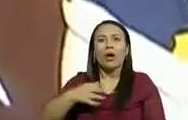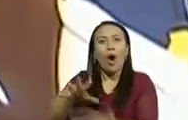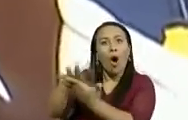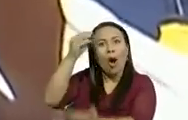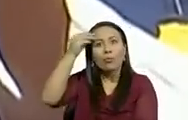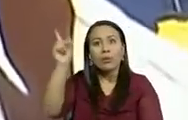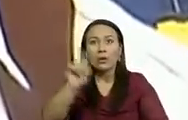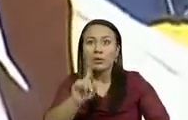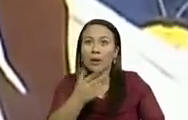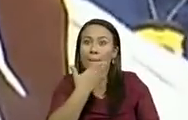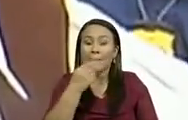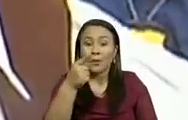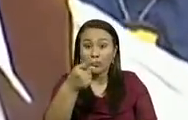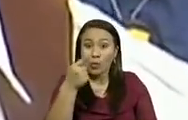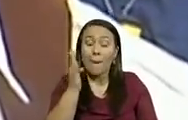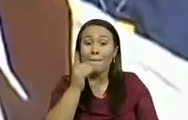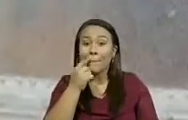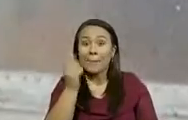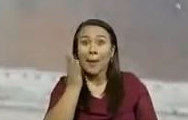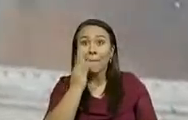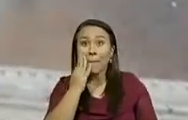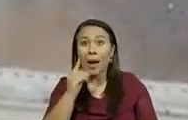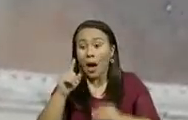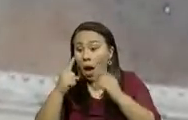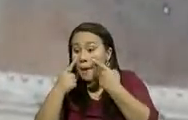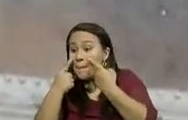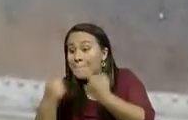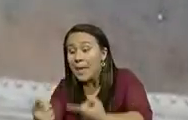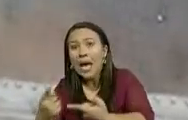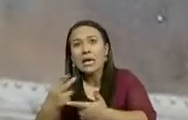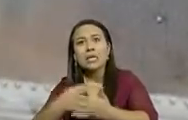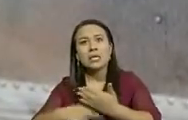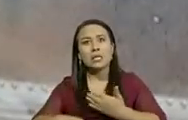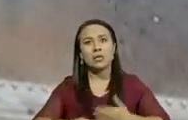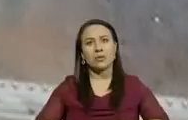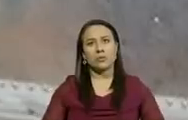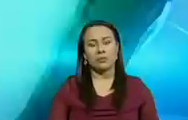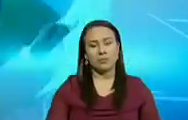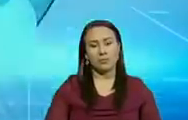control de sus hijos y más que todo de los menores, ¿no? Informó Roselena Vázquez.